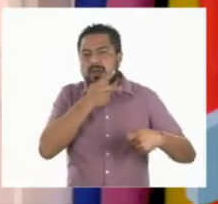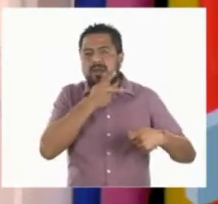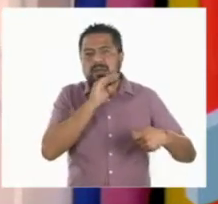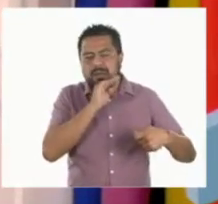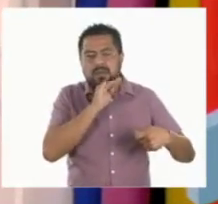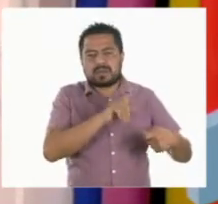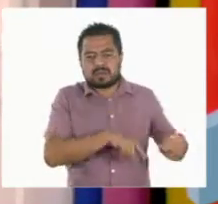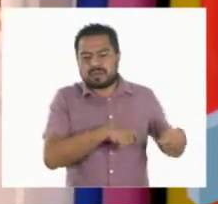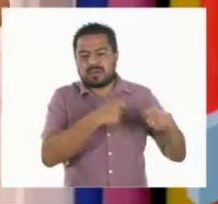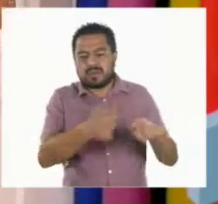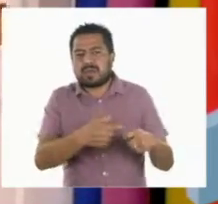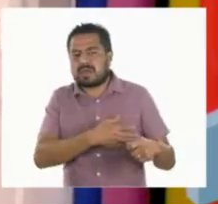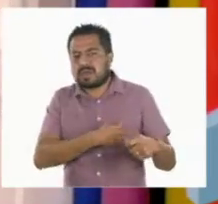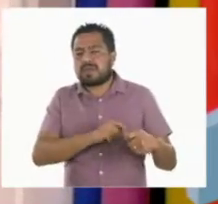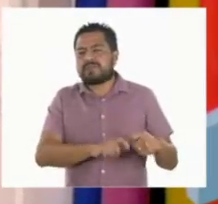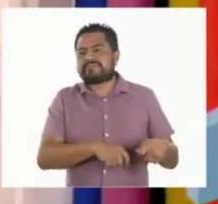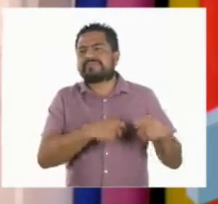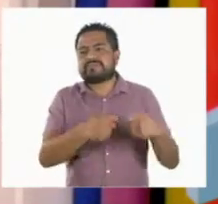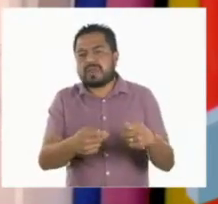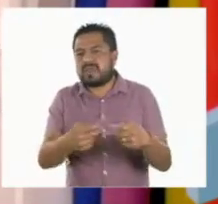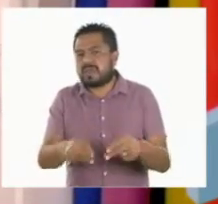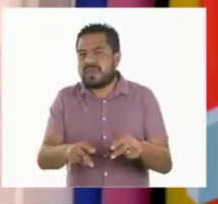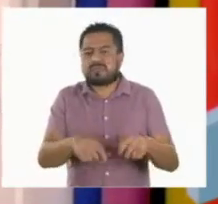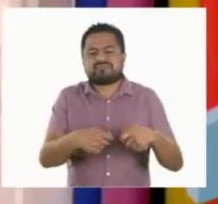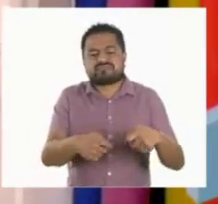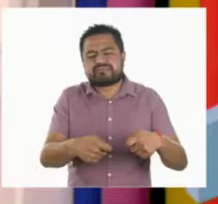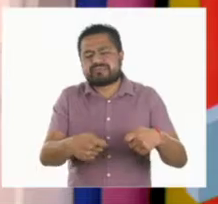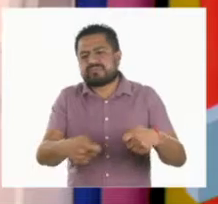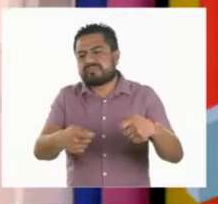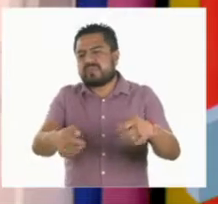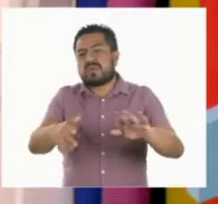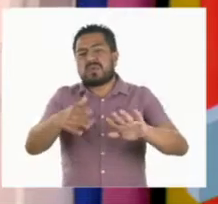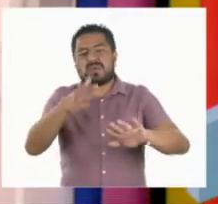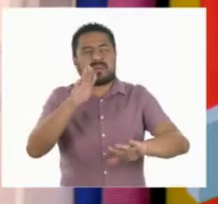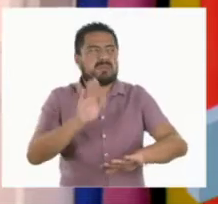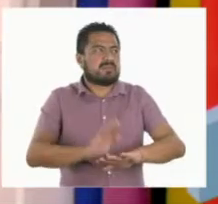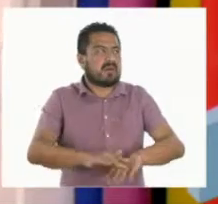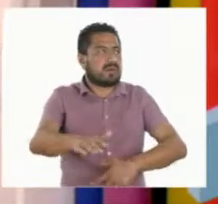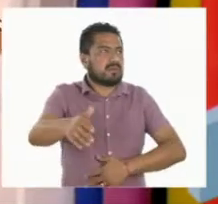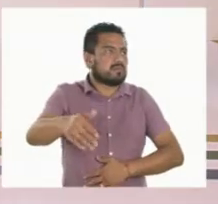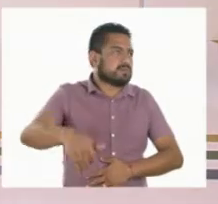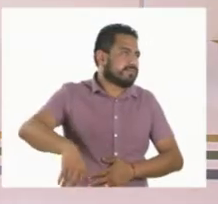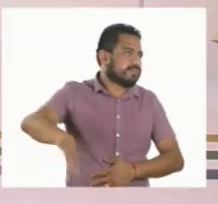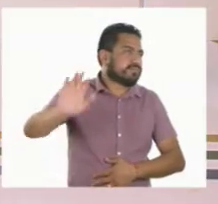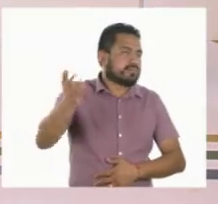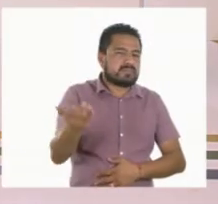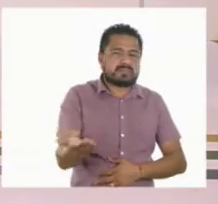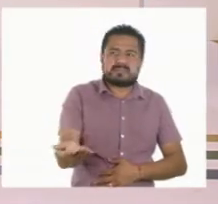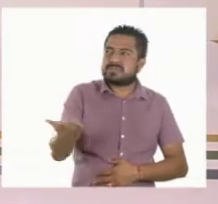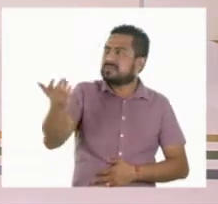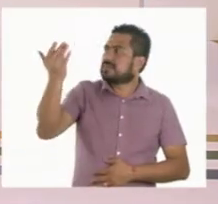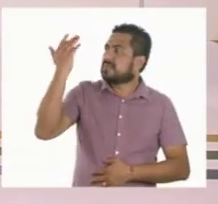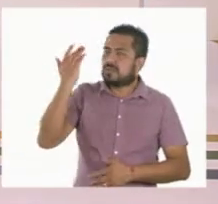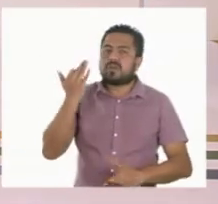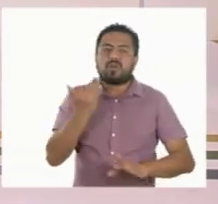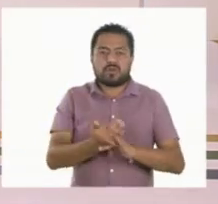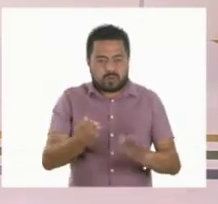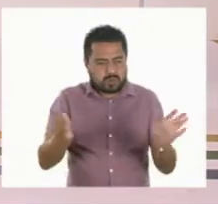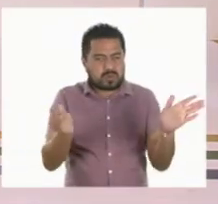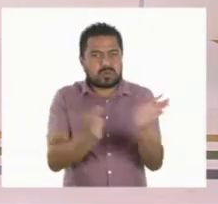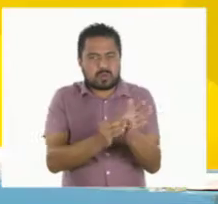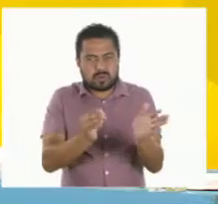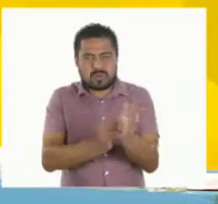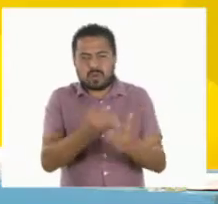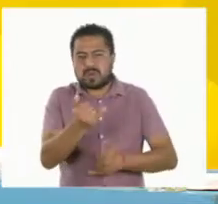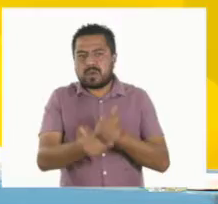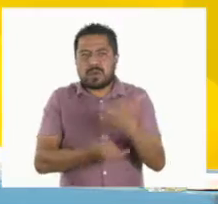hijos a los siguientes y así sucesivamente. Entonces, se iniciaron hace mucho tiempo y hasta el día de hoy se siguen jugando. Sí,